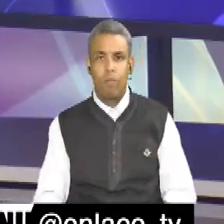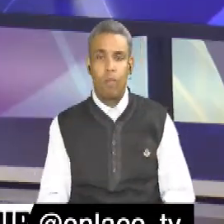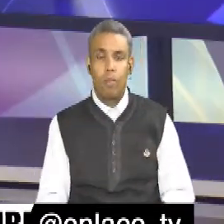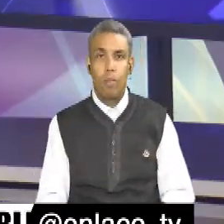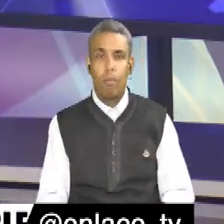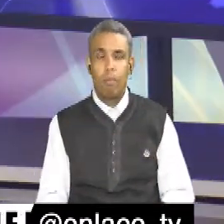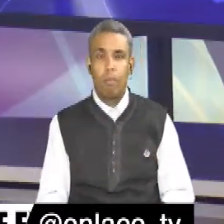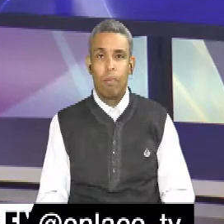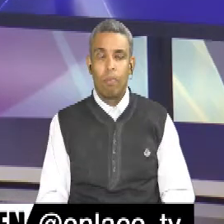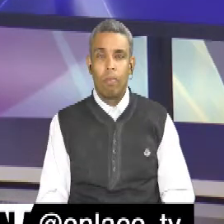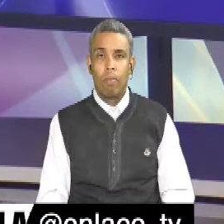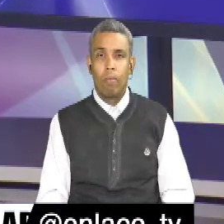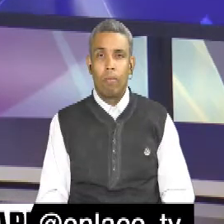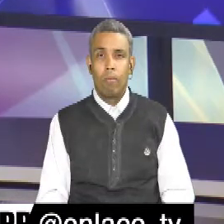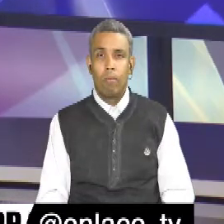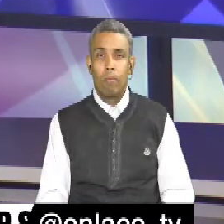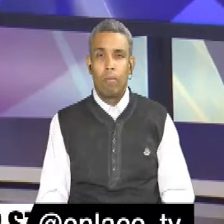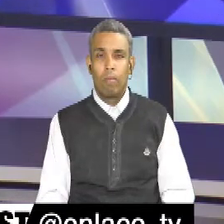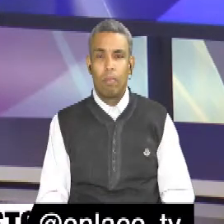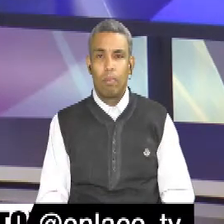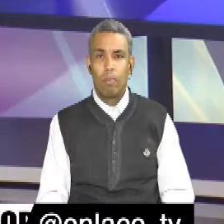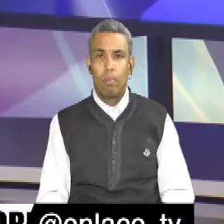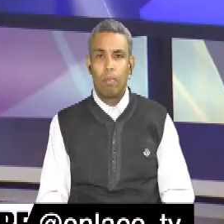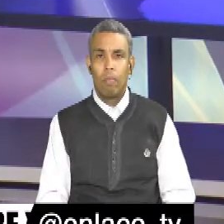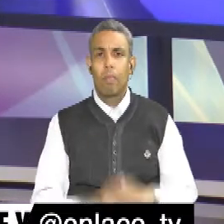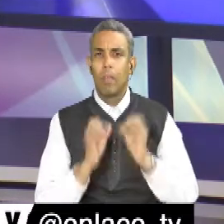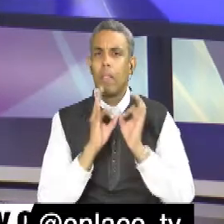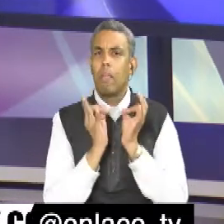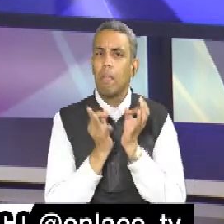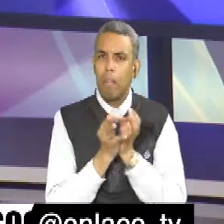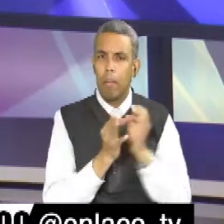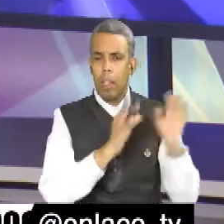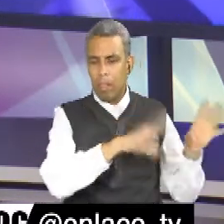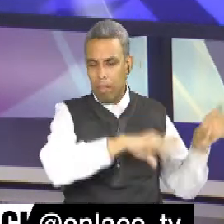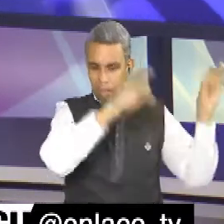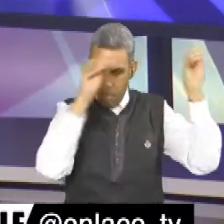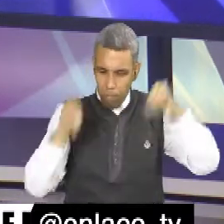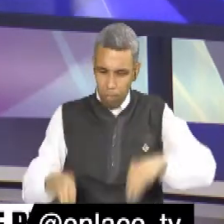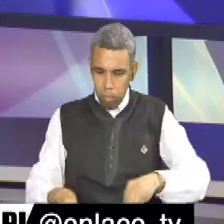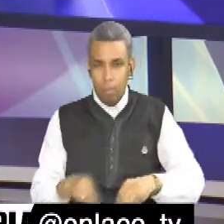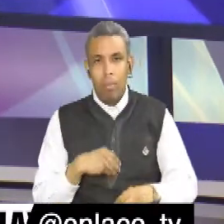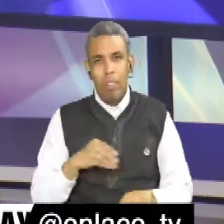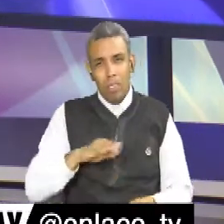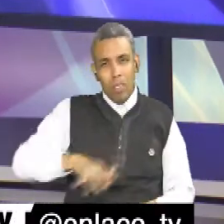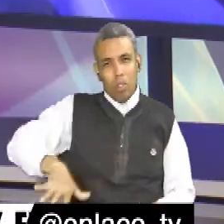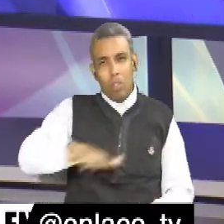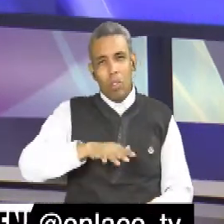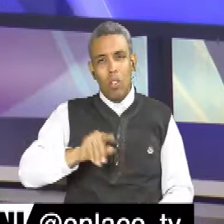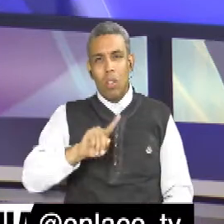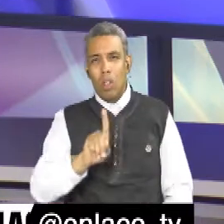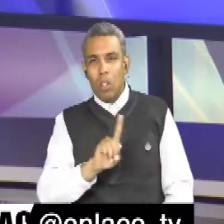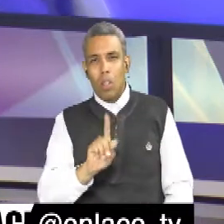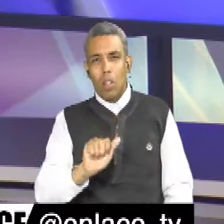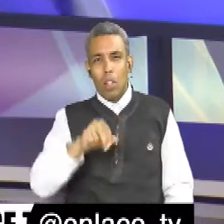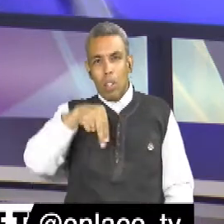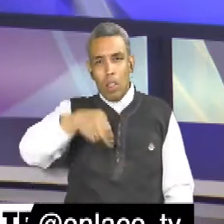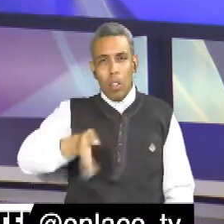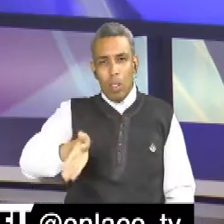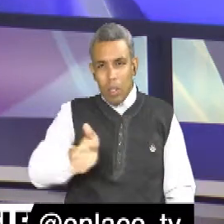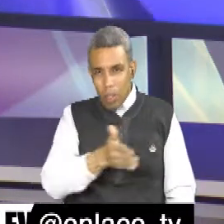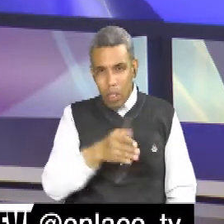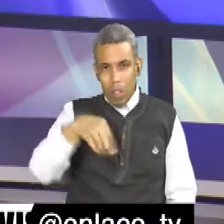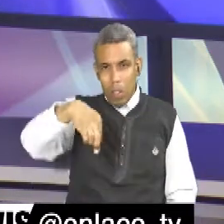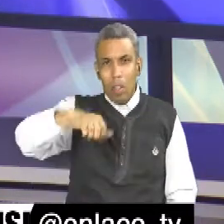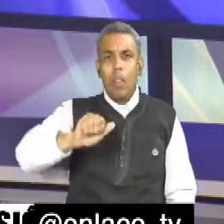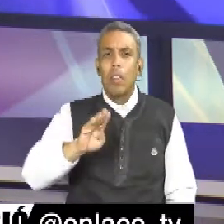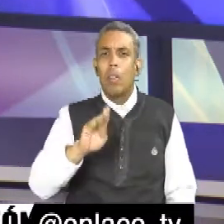2 días cumplió en Barranca Bermeja una familia que llegó desplazada por la violencia desde San Pablo, sur de Bolívar. Habló para Enlace Noticias